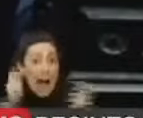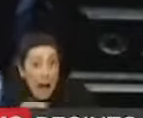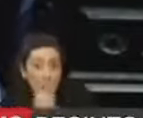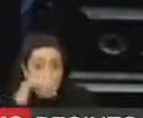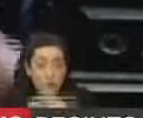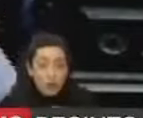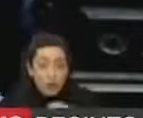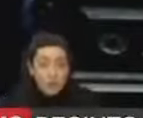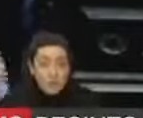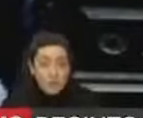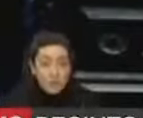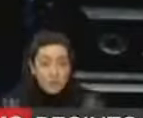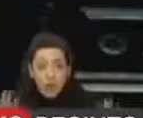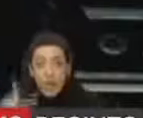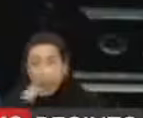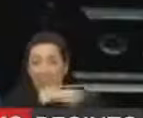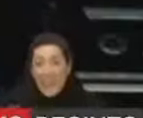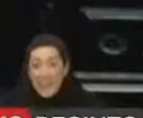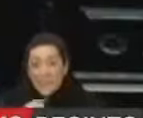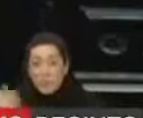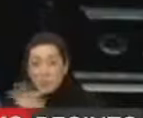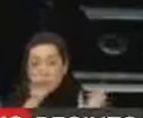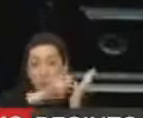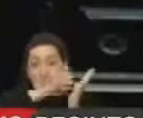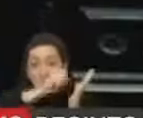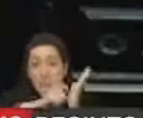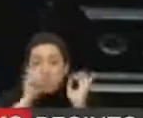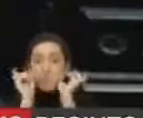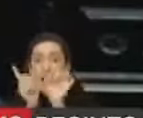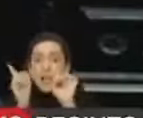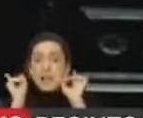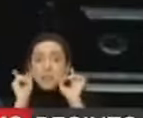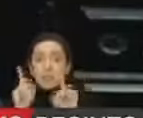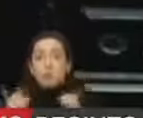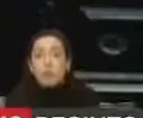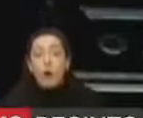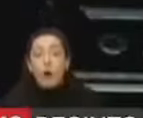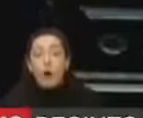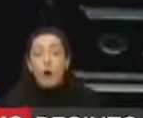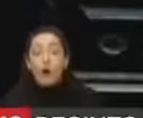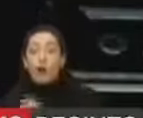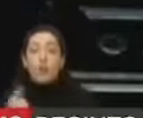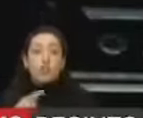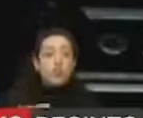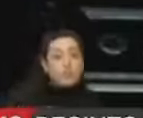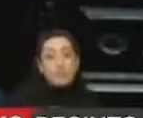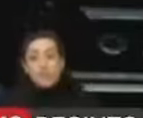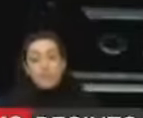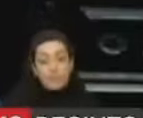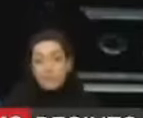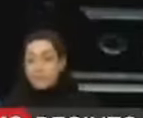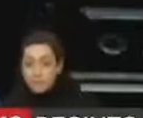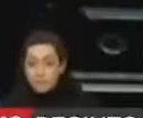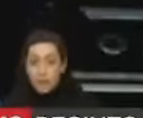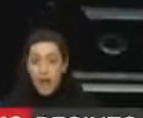Posada, despidieron un montón de gente. También los acompañé a todos los despedidos. Por suerte creo